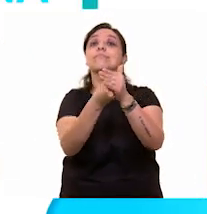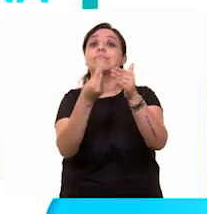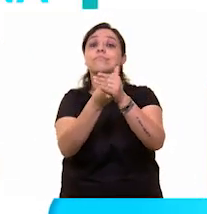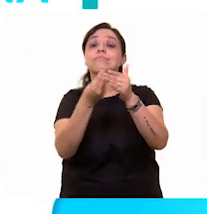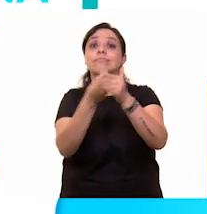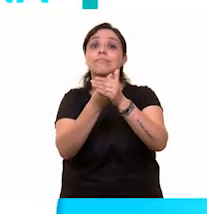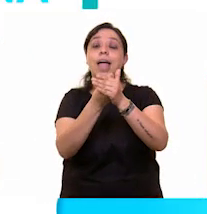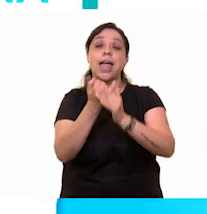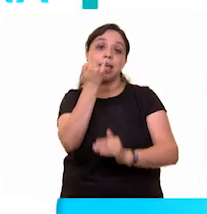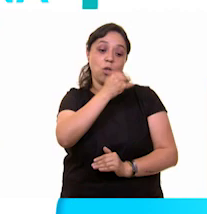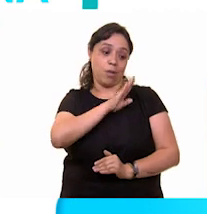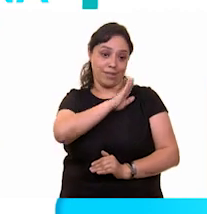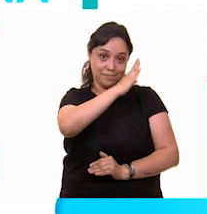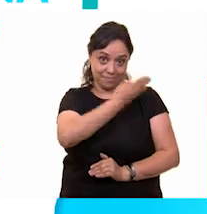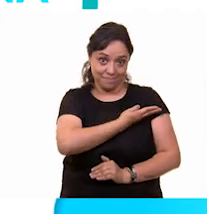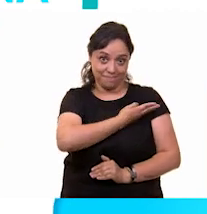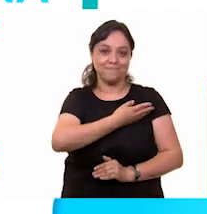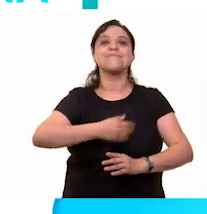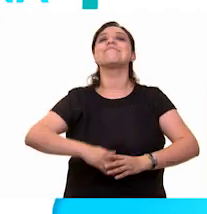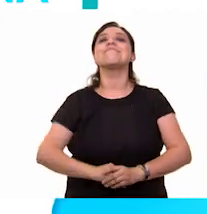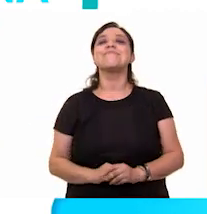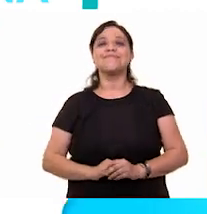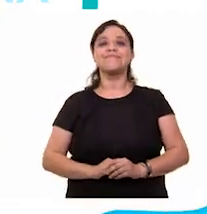lengua materna.